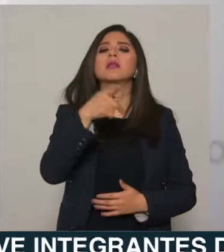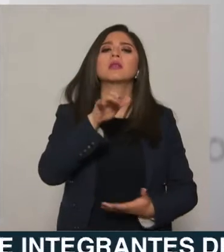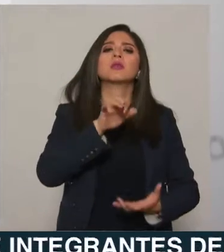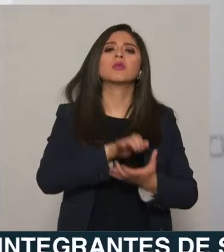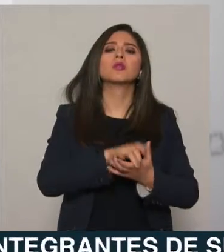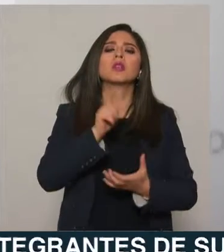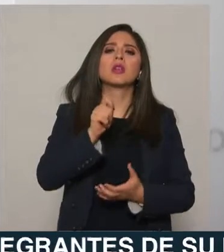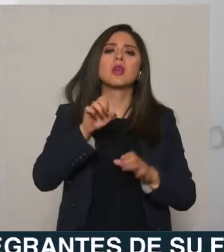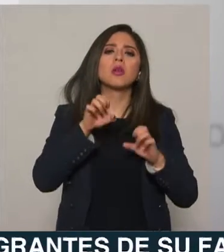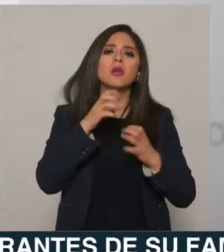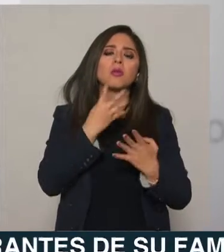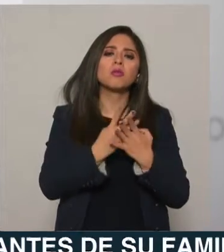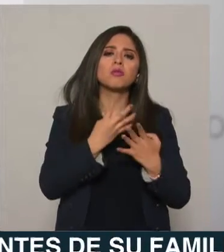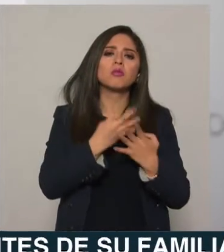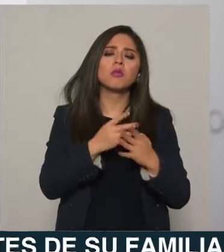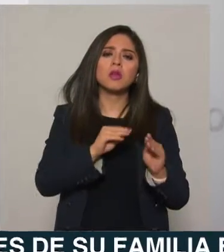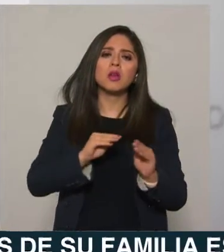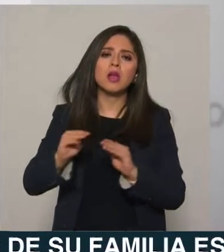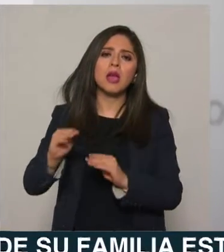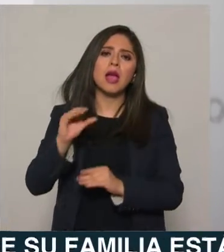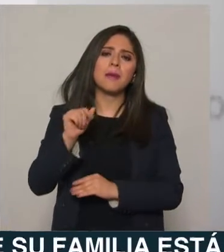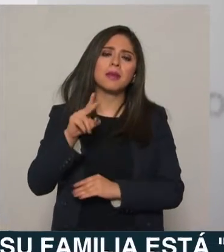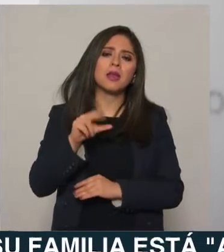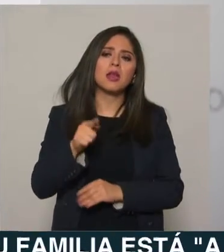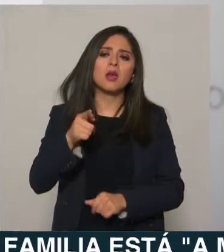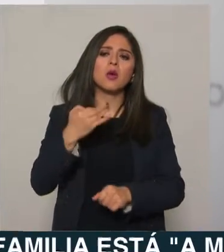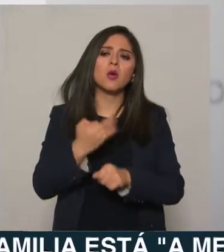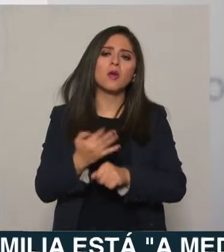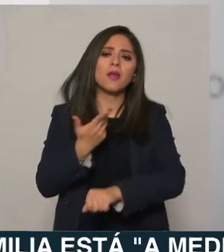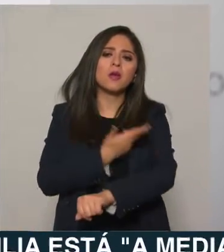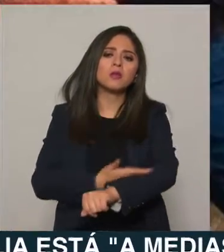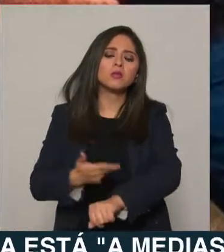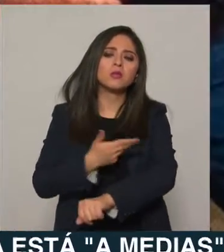por detención arbitraria. Señaló que sigue en curso,